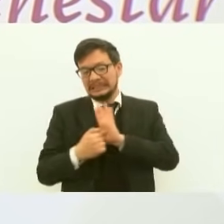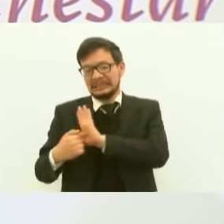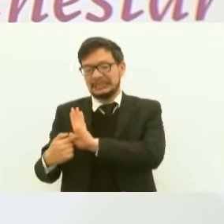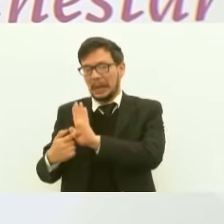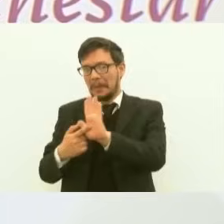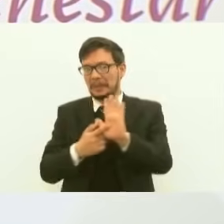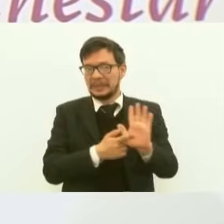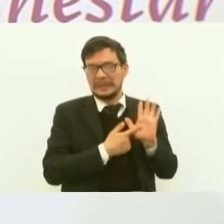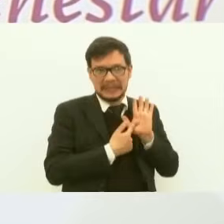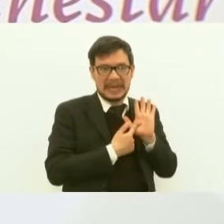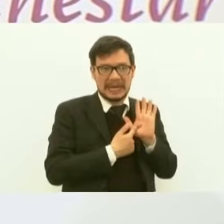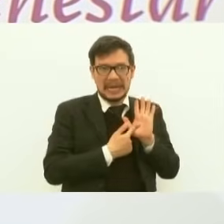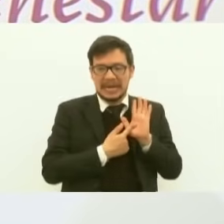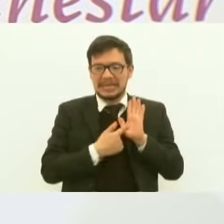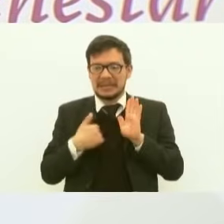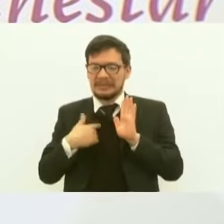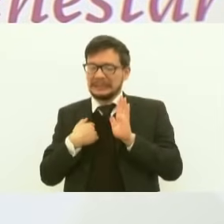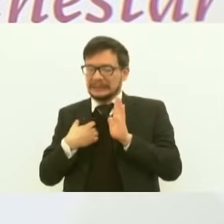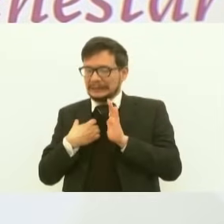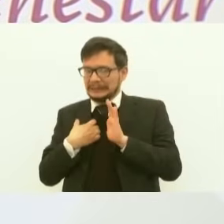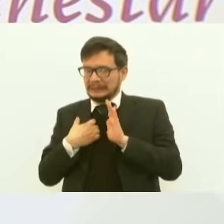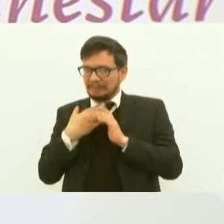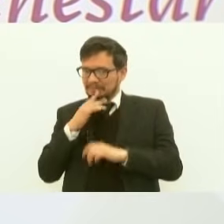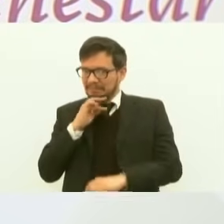no me vayan a hacer algo.